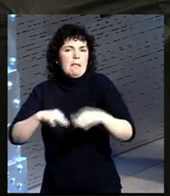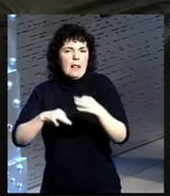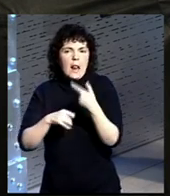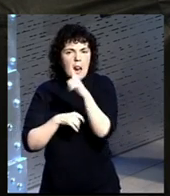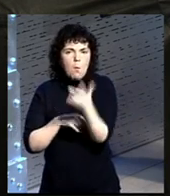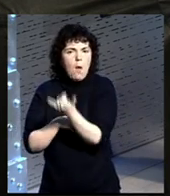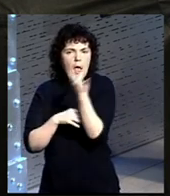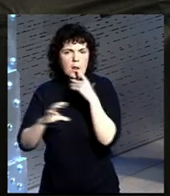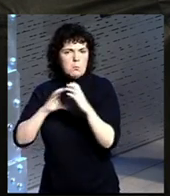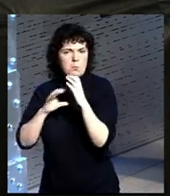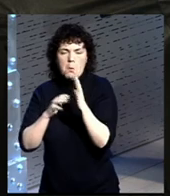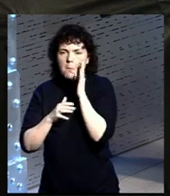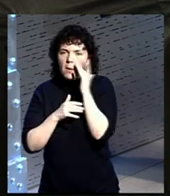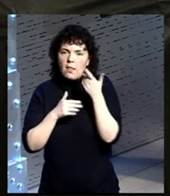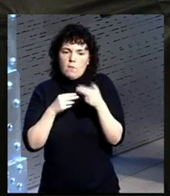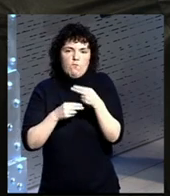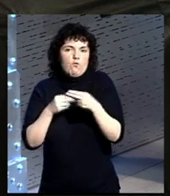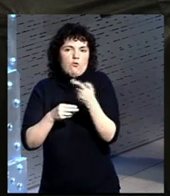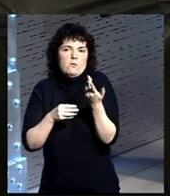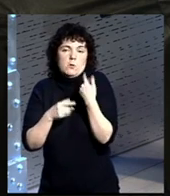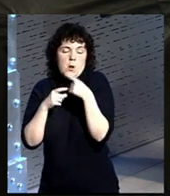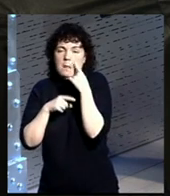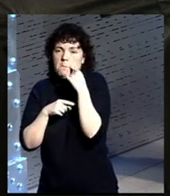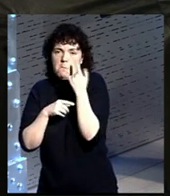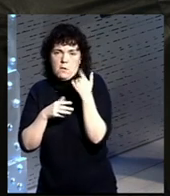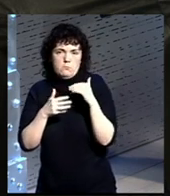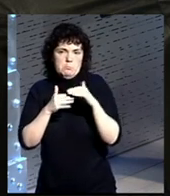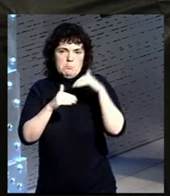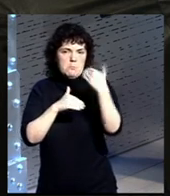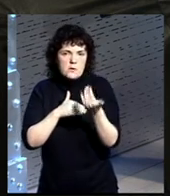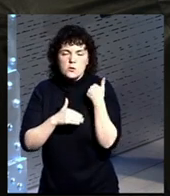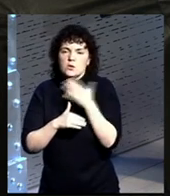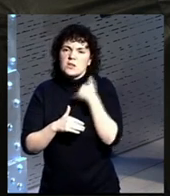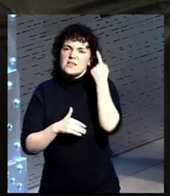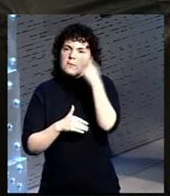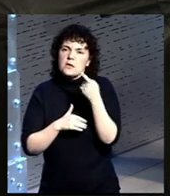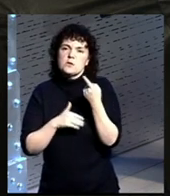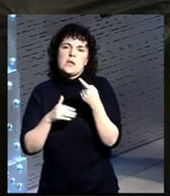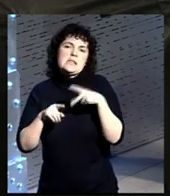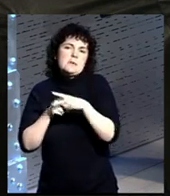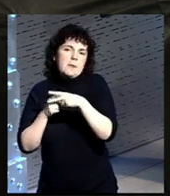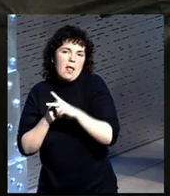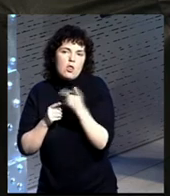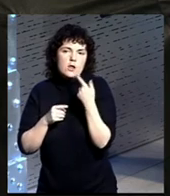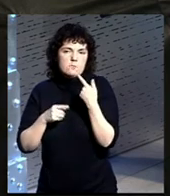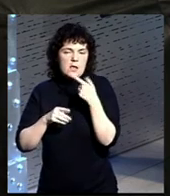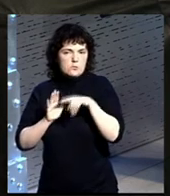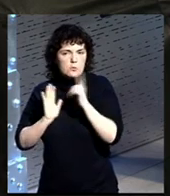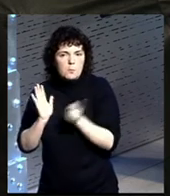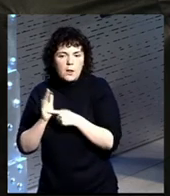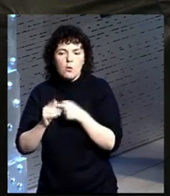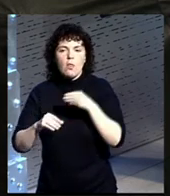traspasa en fronteras dentro de una propia compañía, ¿no? Y quería saber realmente qué opinas ya de aplicaciones así más concretas que introducen